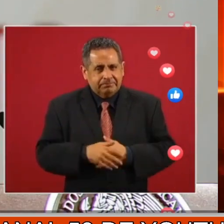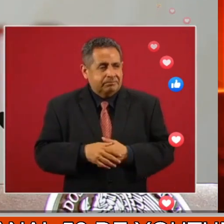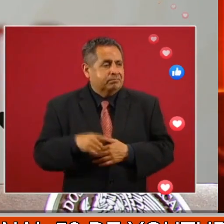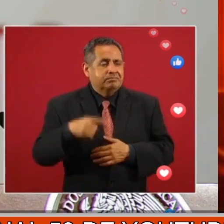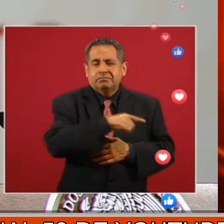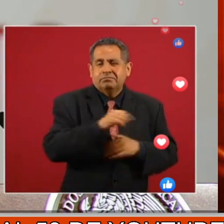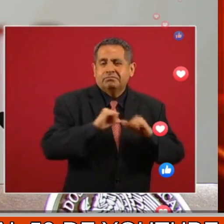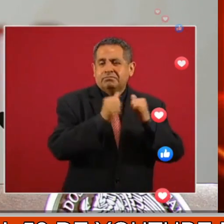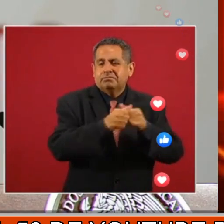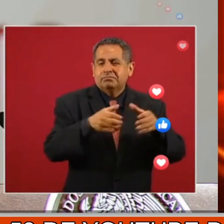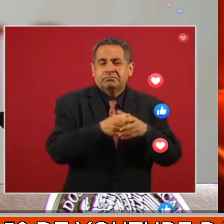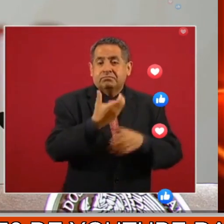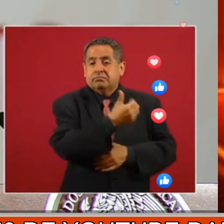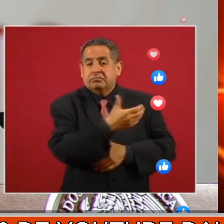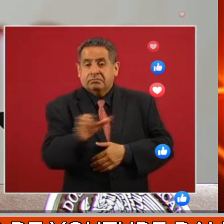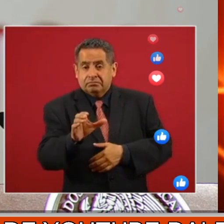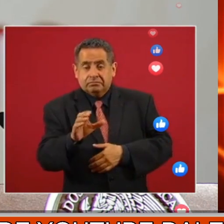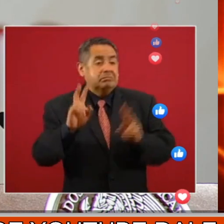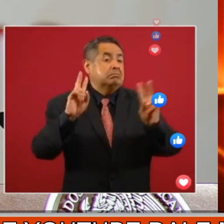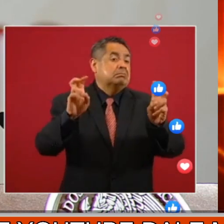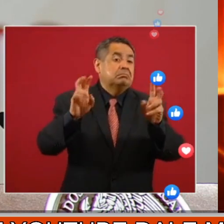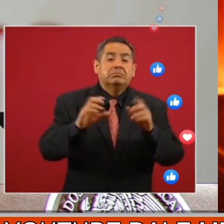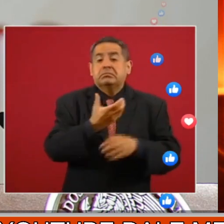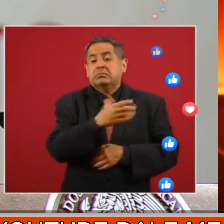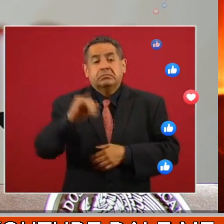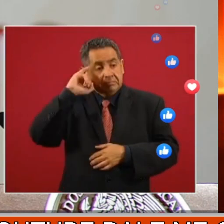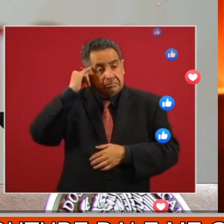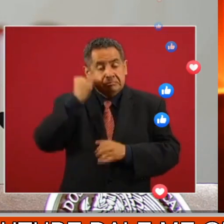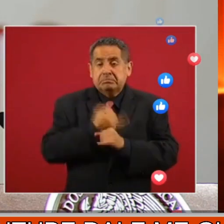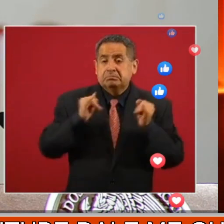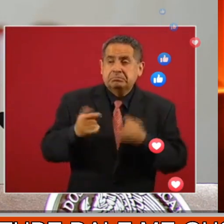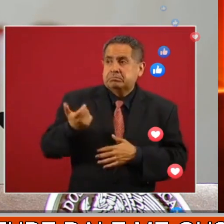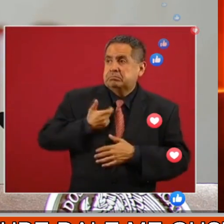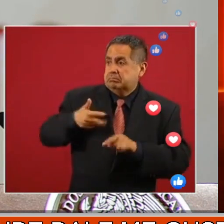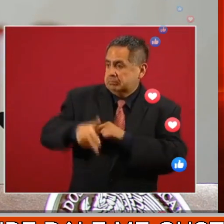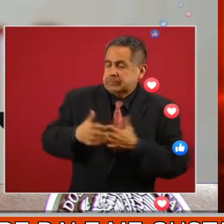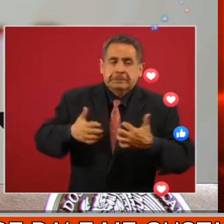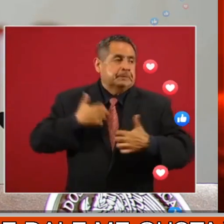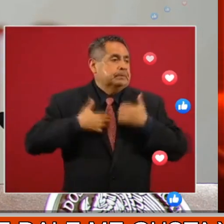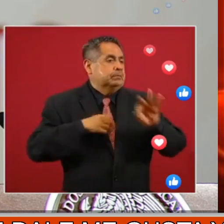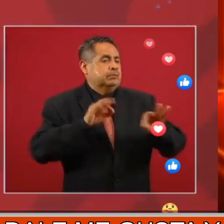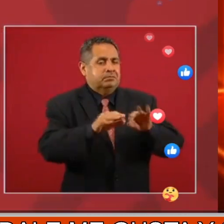Organizaciones campesinas supuestamente independientes o